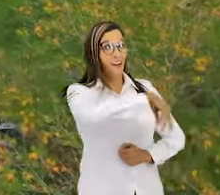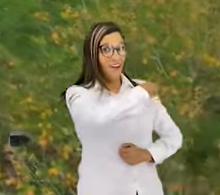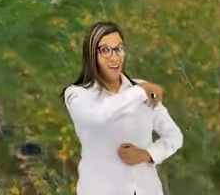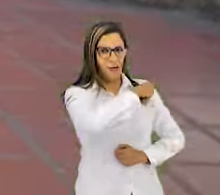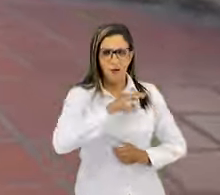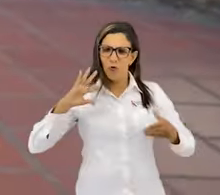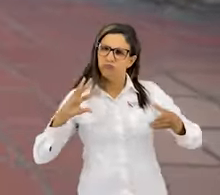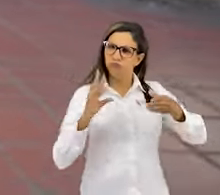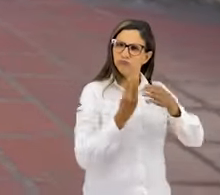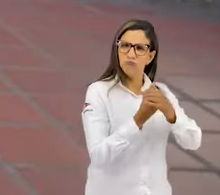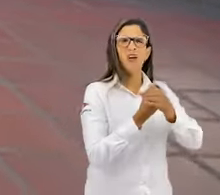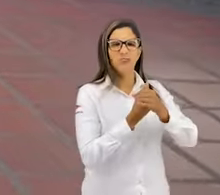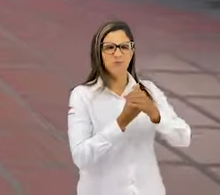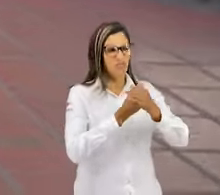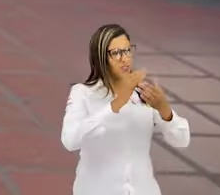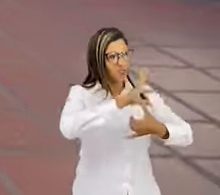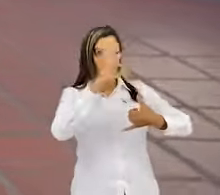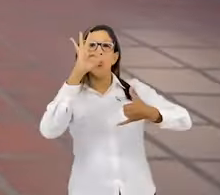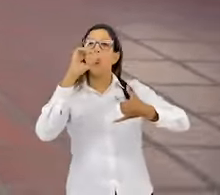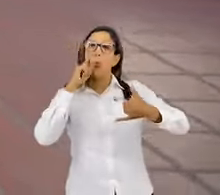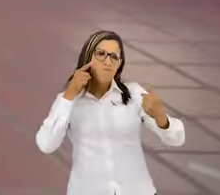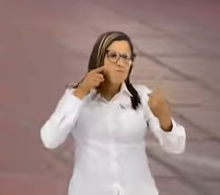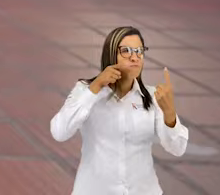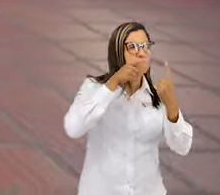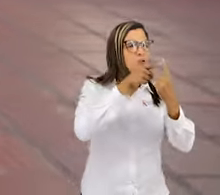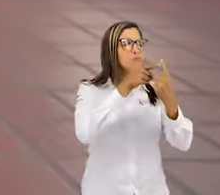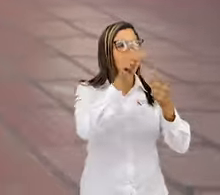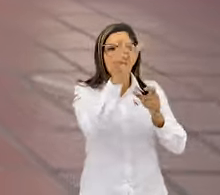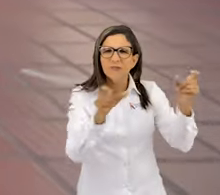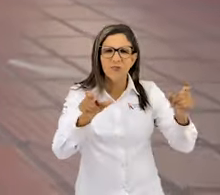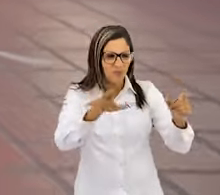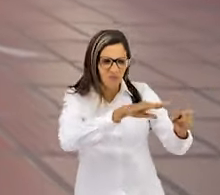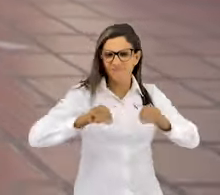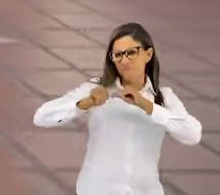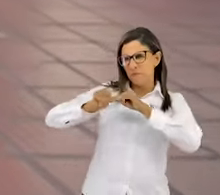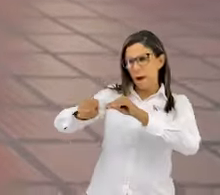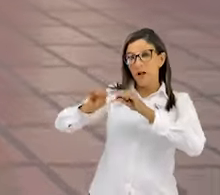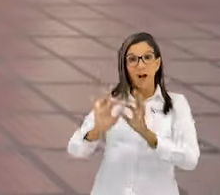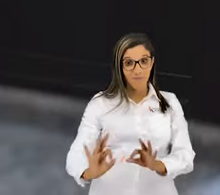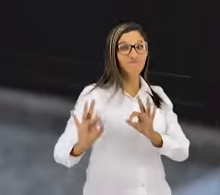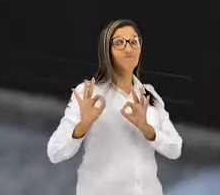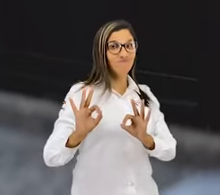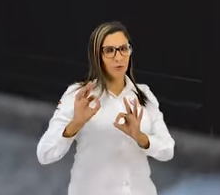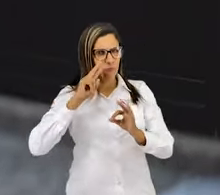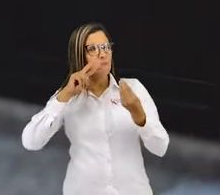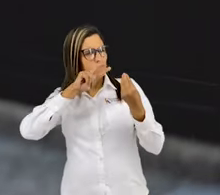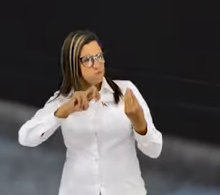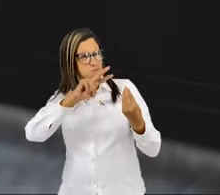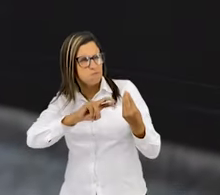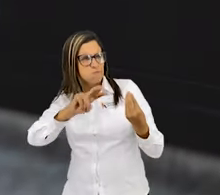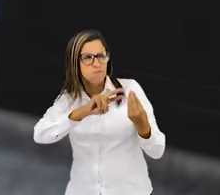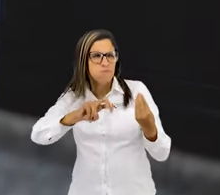Somos una universidad pública inclusiva de la región Caribe, orientada a la formación integral de alta calidad, cimentada